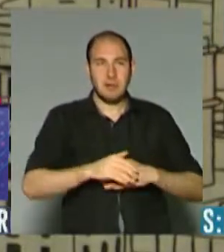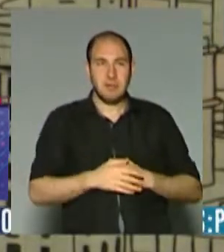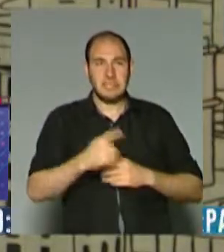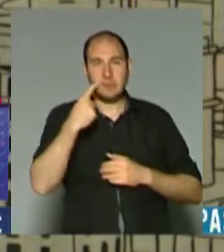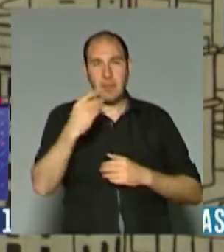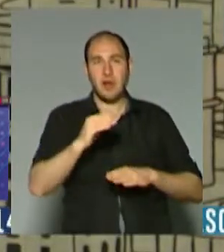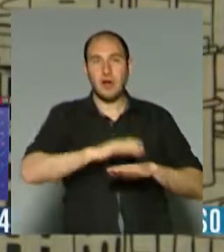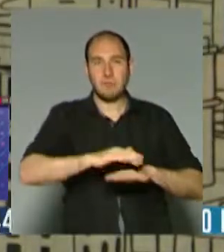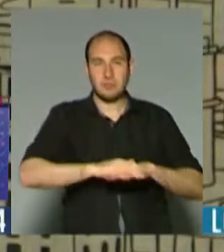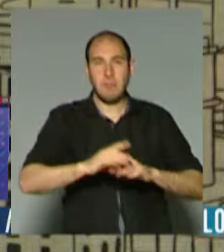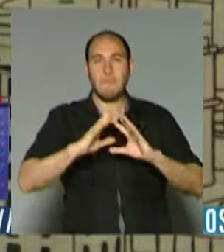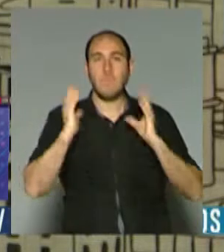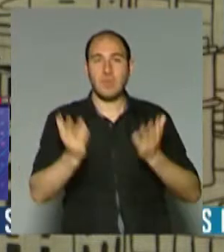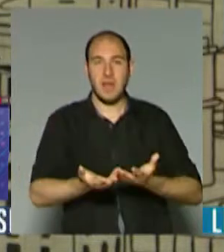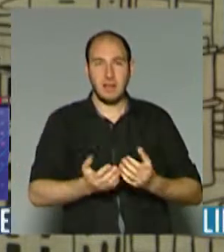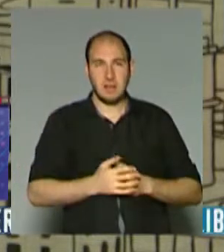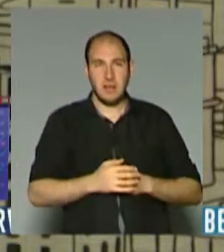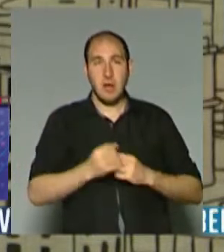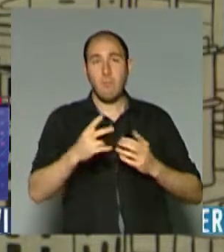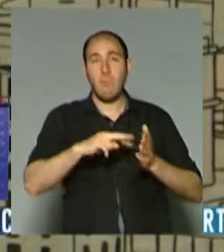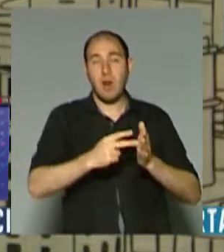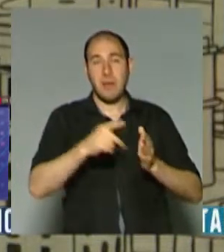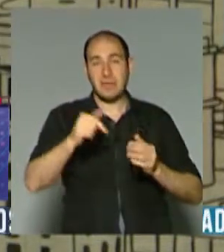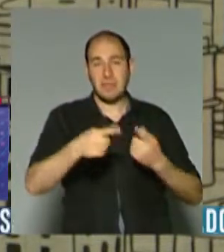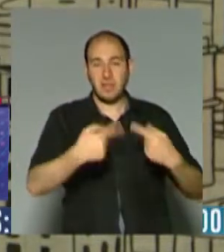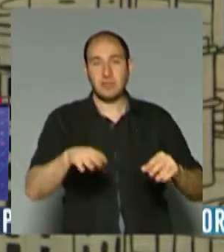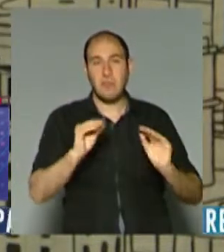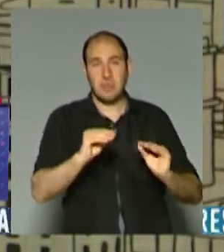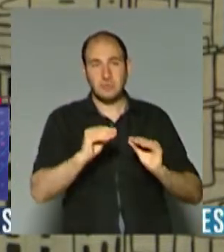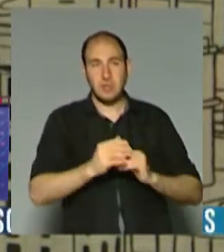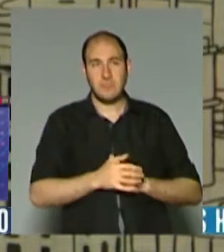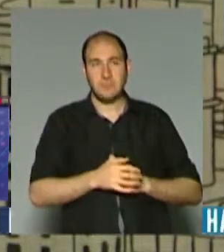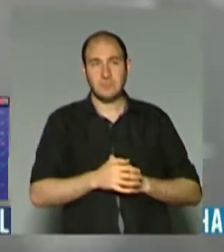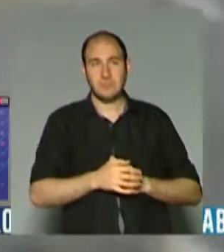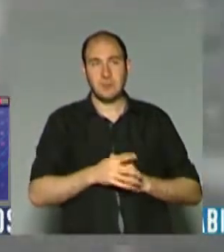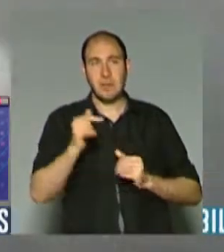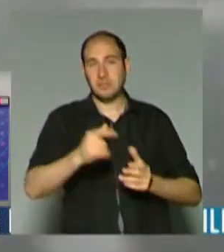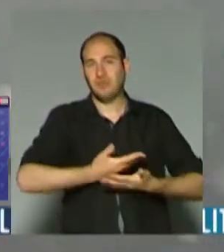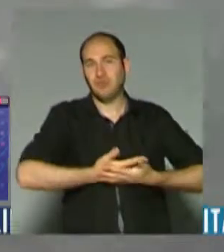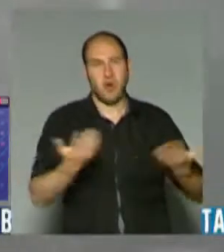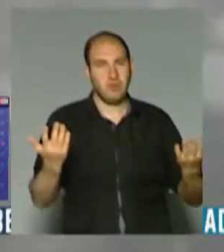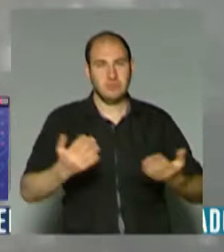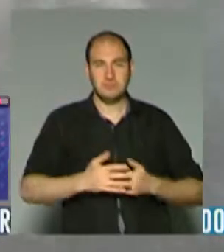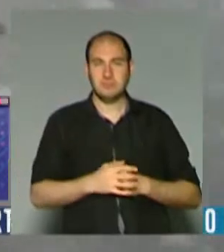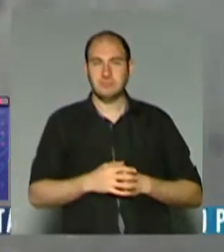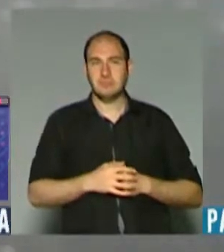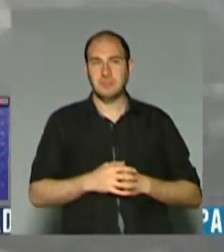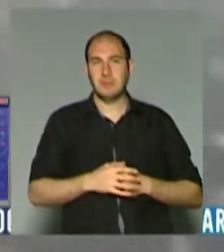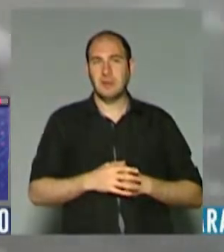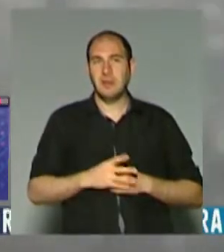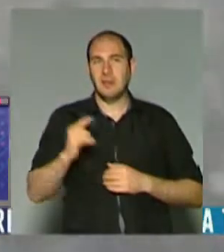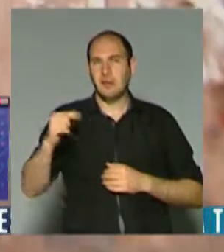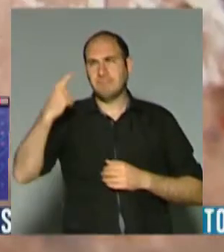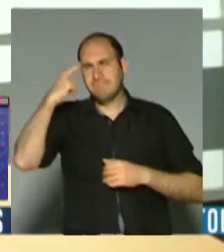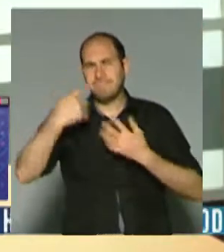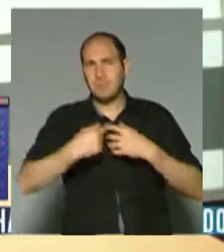ciudadano responsable mundial. Claro. Porque esta problemática de los residuos es para todos. Para todos, tal cual. Uno se detiene a